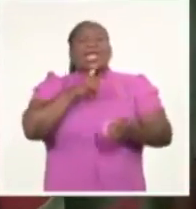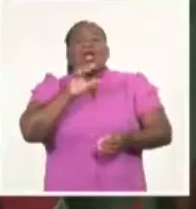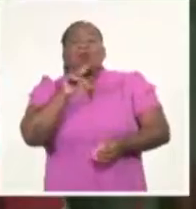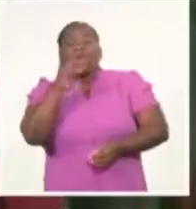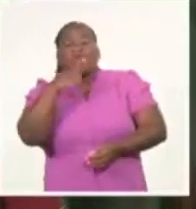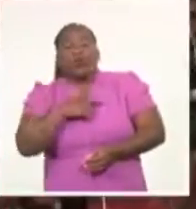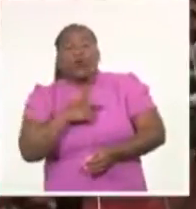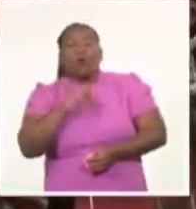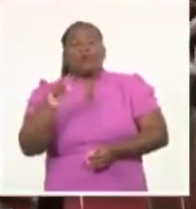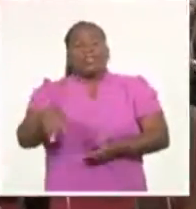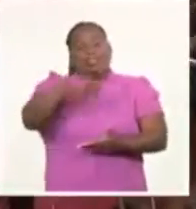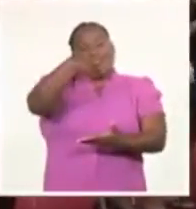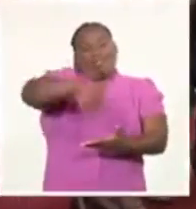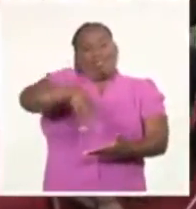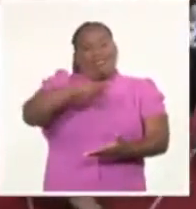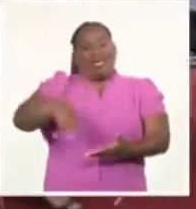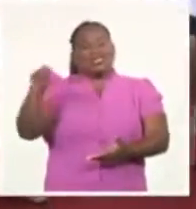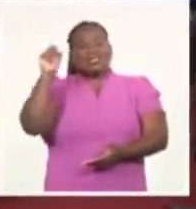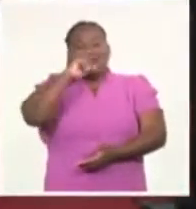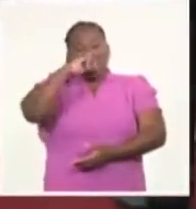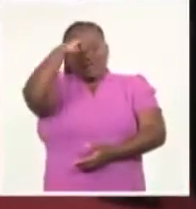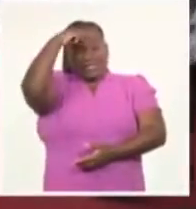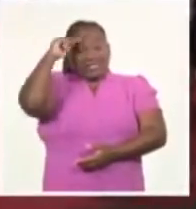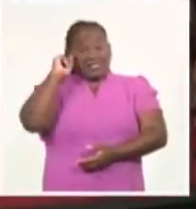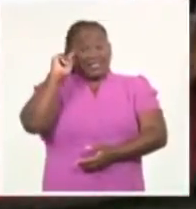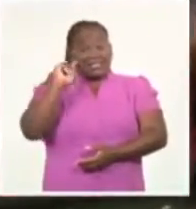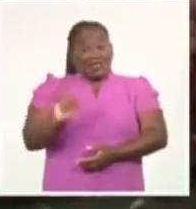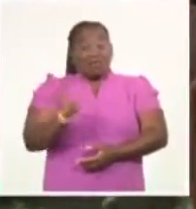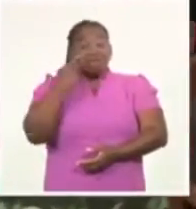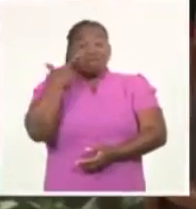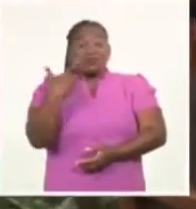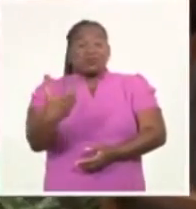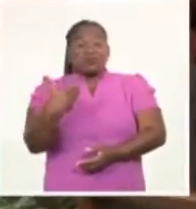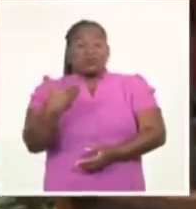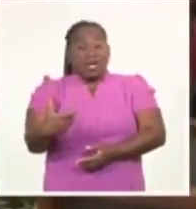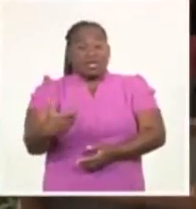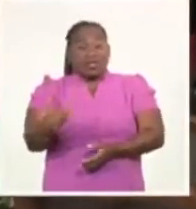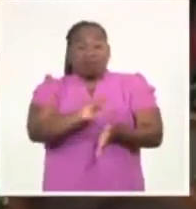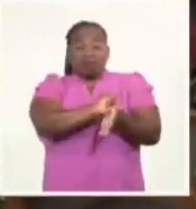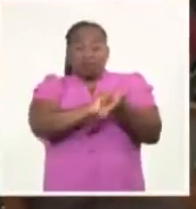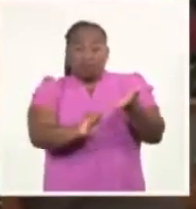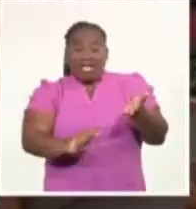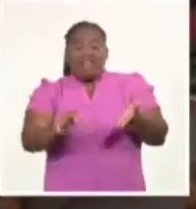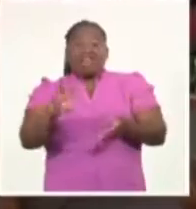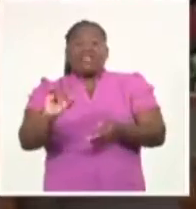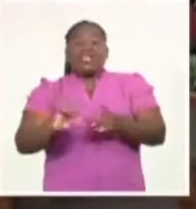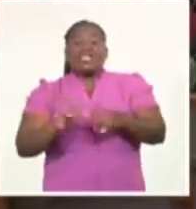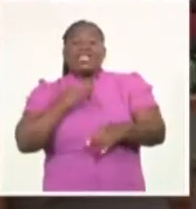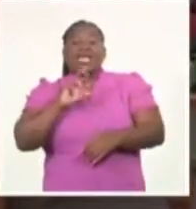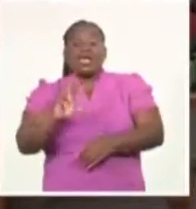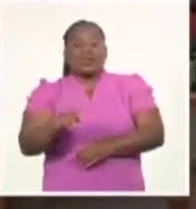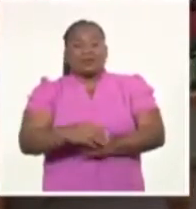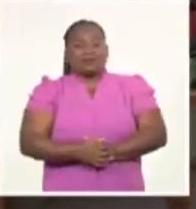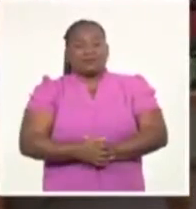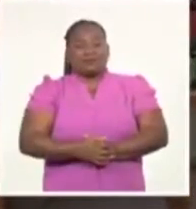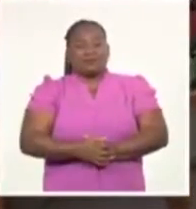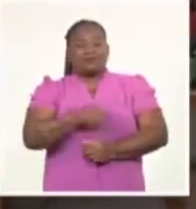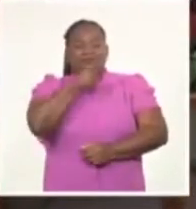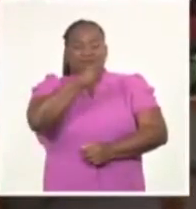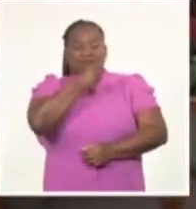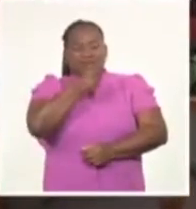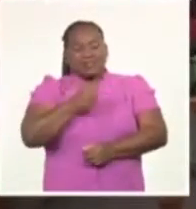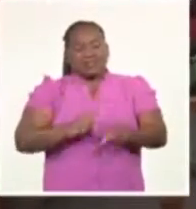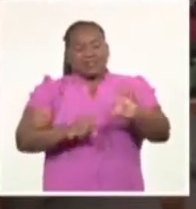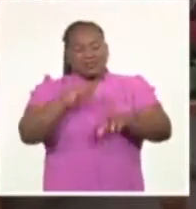Siglo, joyas de nuestro pentagrama nacional compuestas por José María Vitier. Esther Díaz Pérez, Sistema Informativo